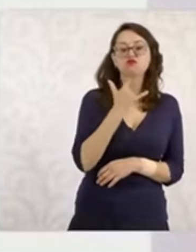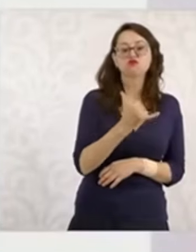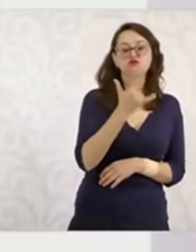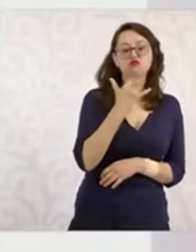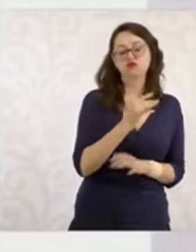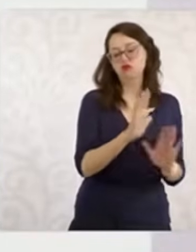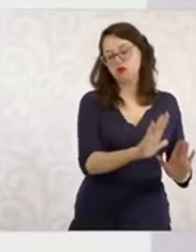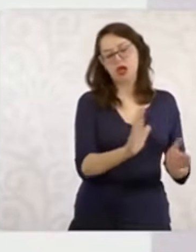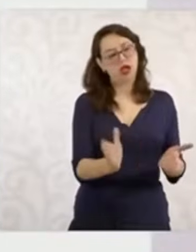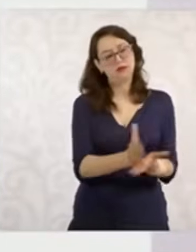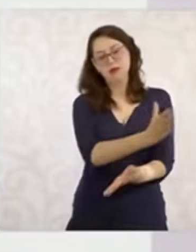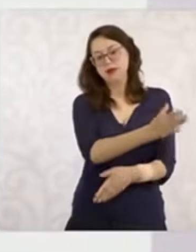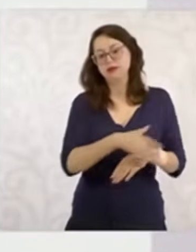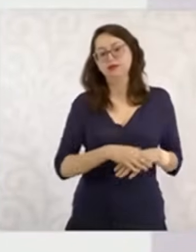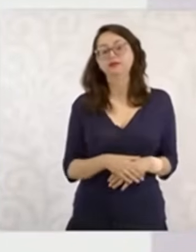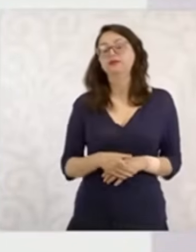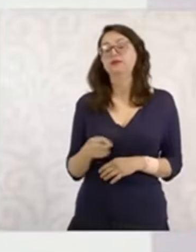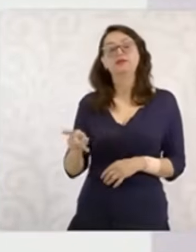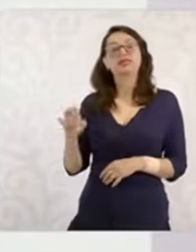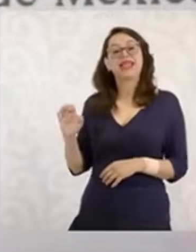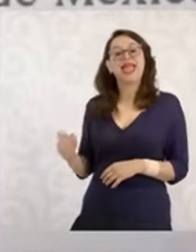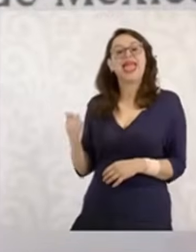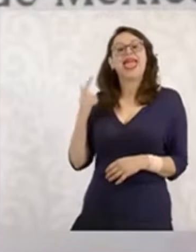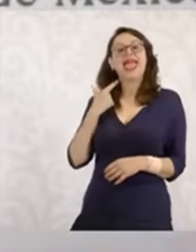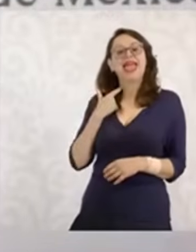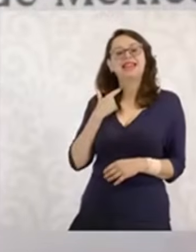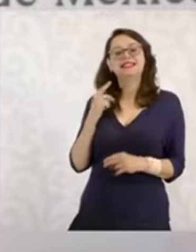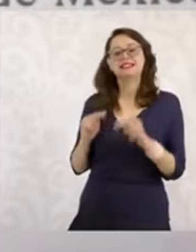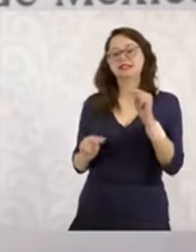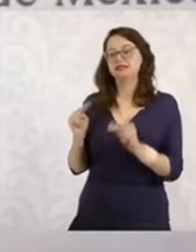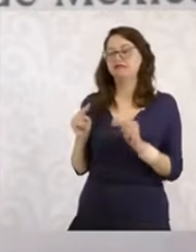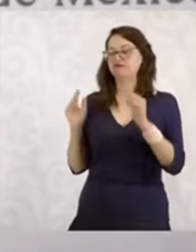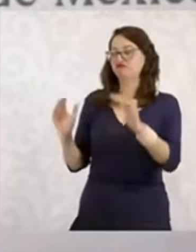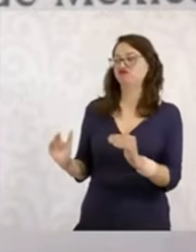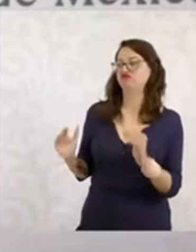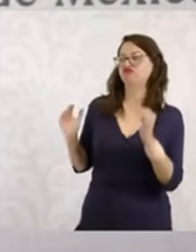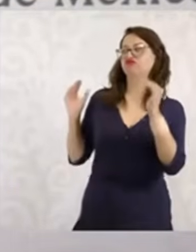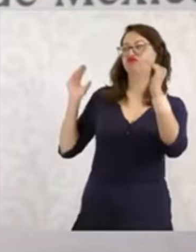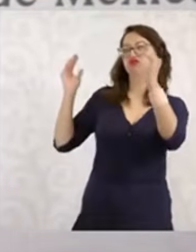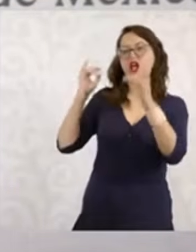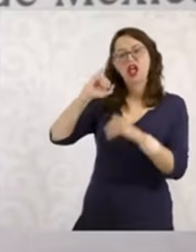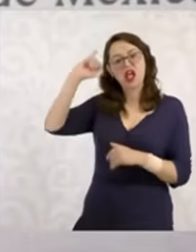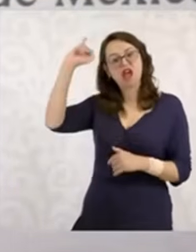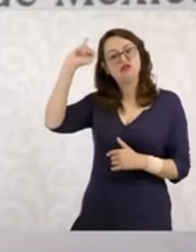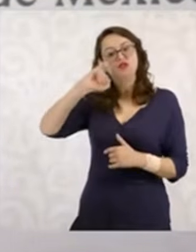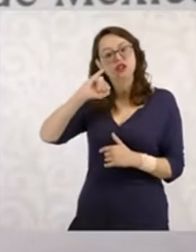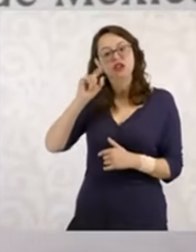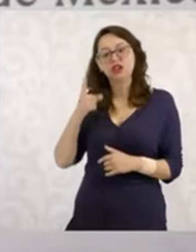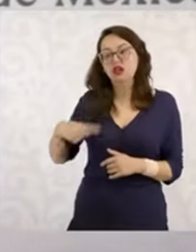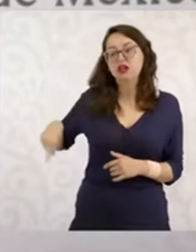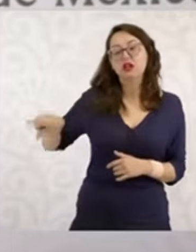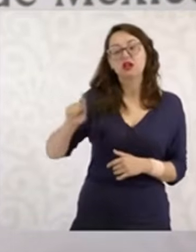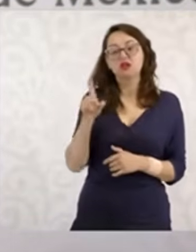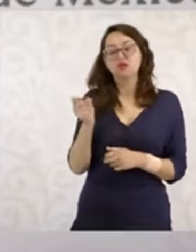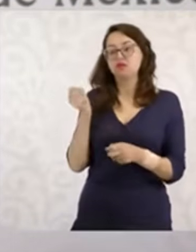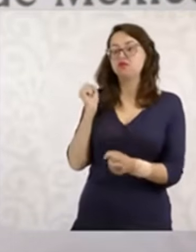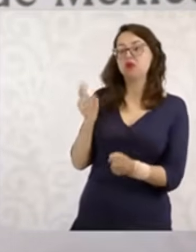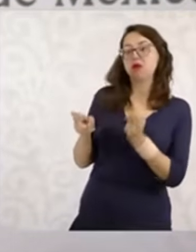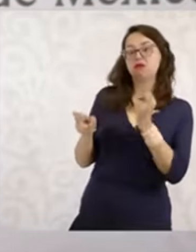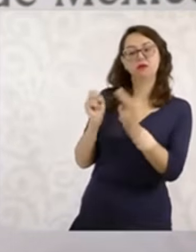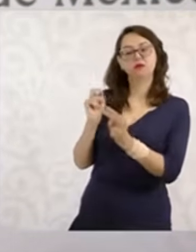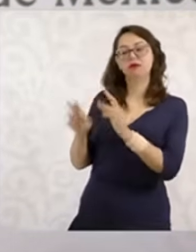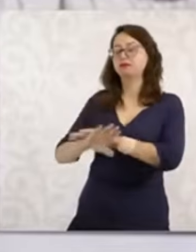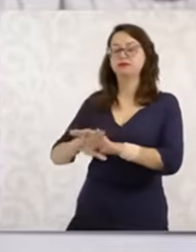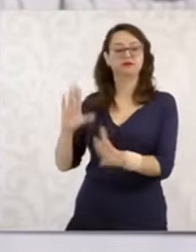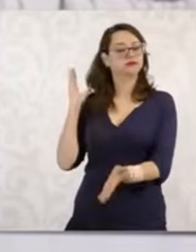hablando de altos mandos, que fueron alguna vez altos mandos, y a partir de ahora, pues